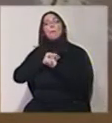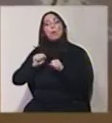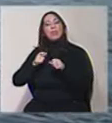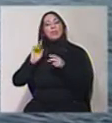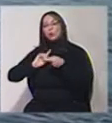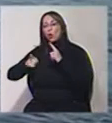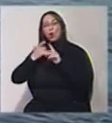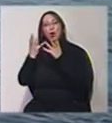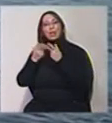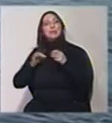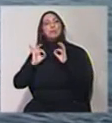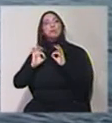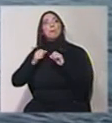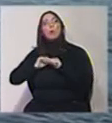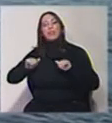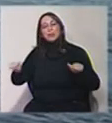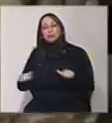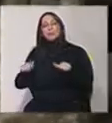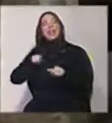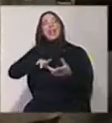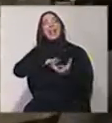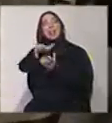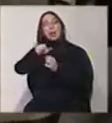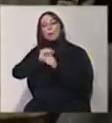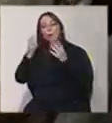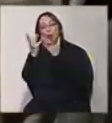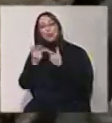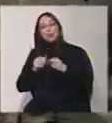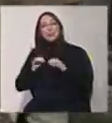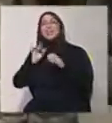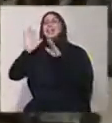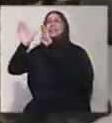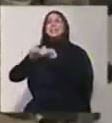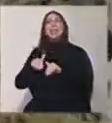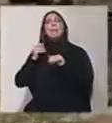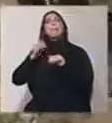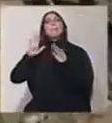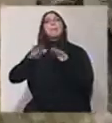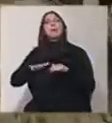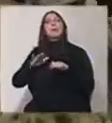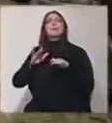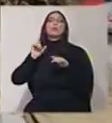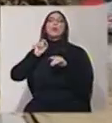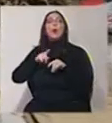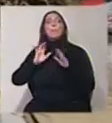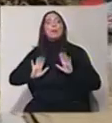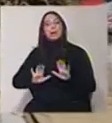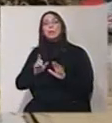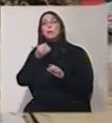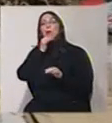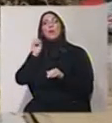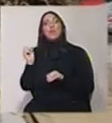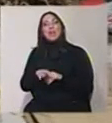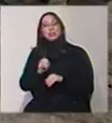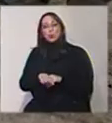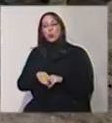forma rápida y eficiente y actuar en el caos. También son llamados cuando hay emergencias menos relacionadas con su preparación, como recoger basura